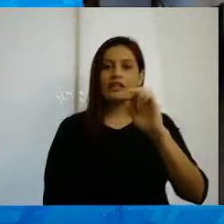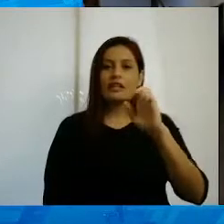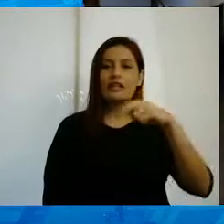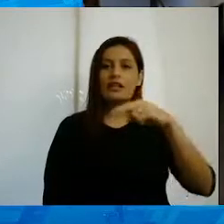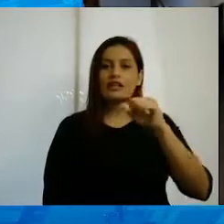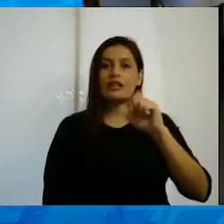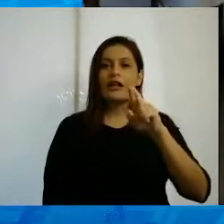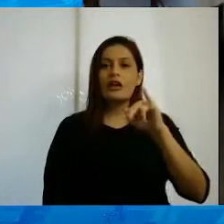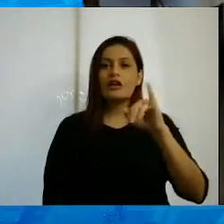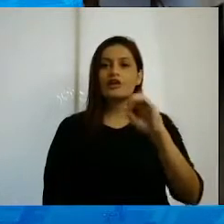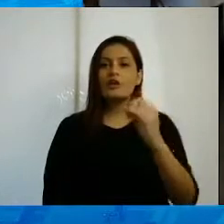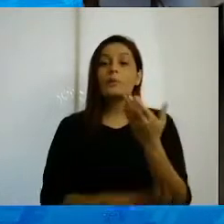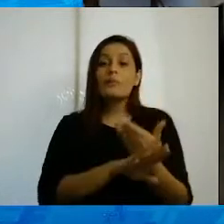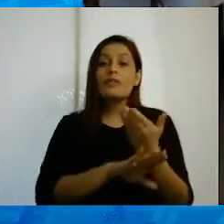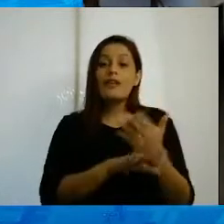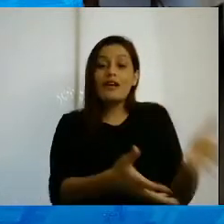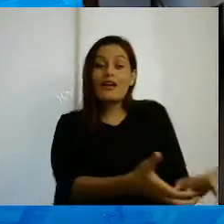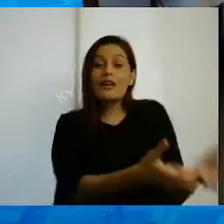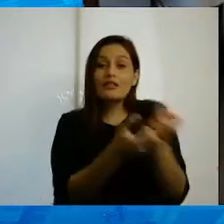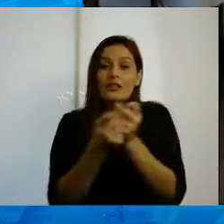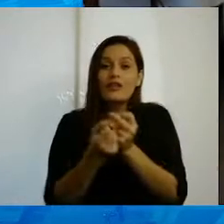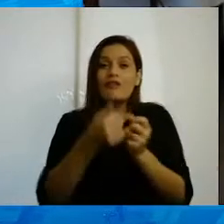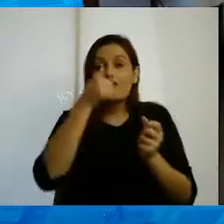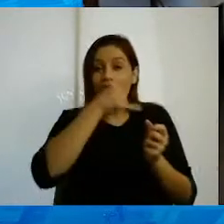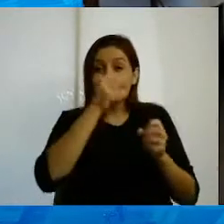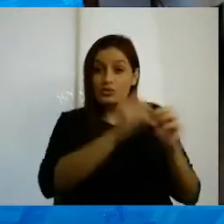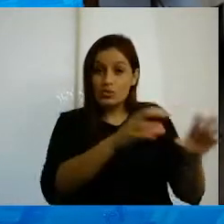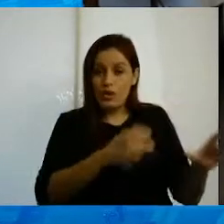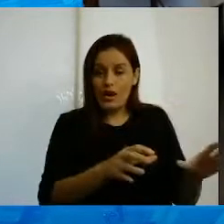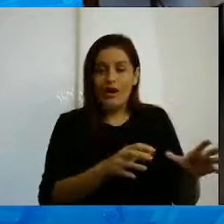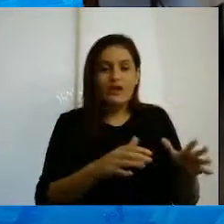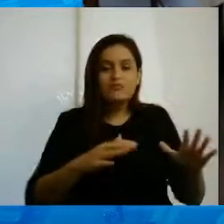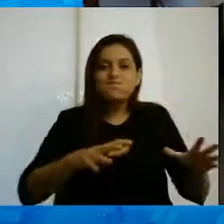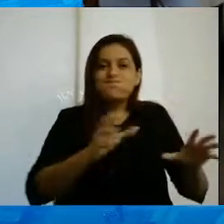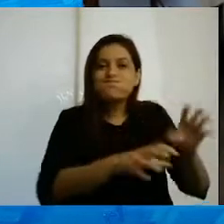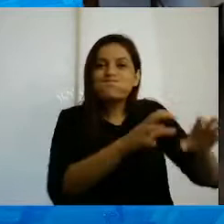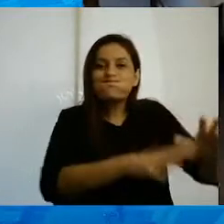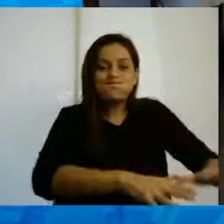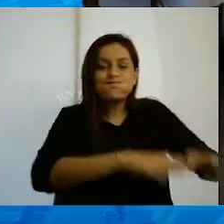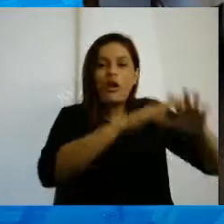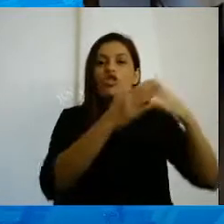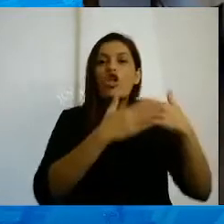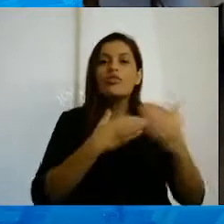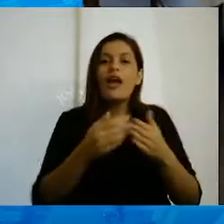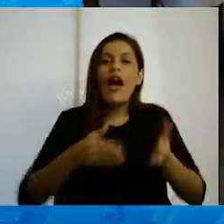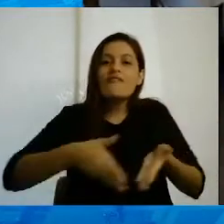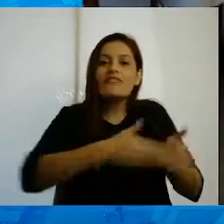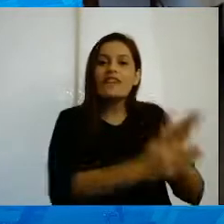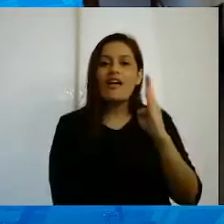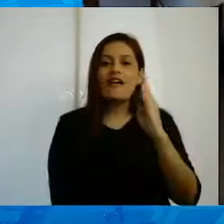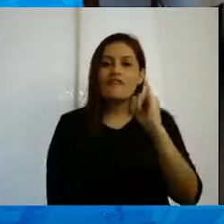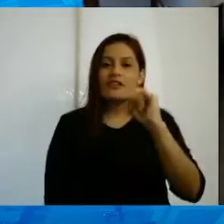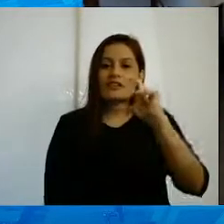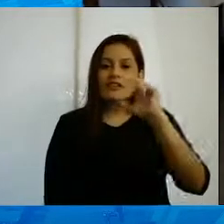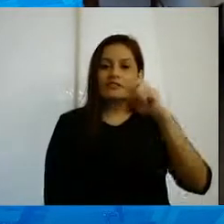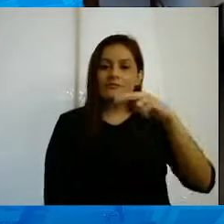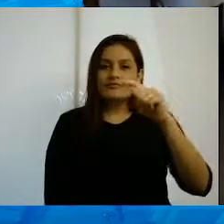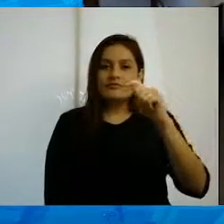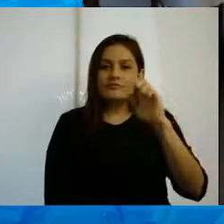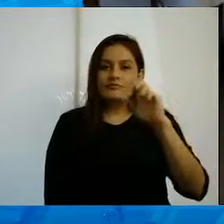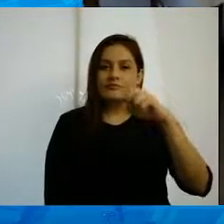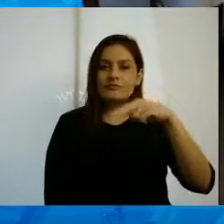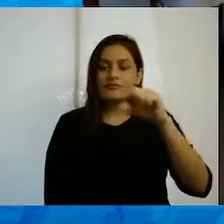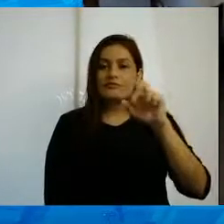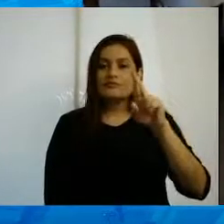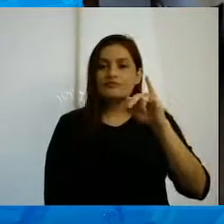me piden el retiro de unos voluminosos que los vecinos han ido acumulando al final de la avenida Bicentenario, sector norponiente. Retiro de voluminosos